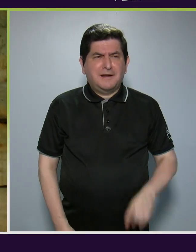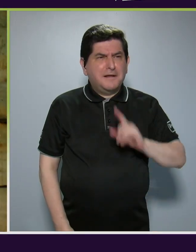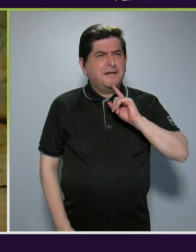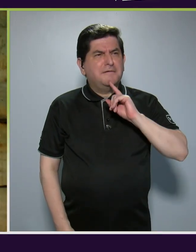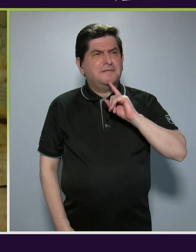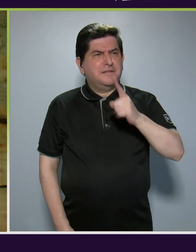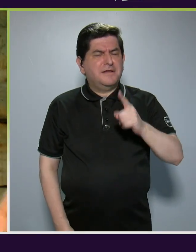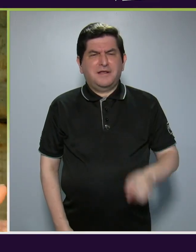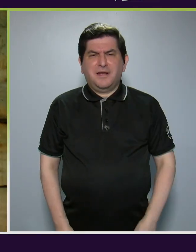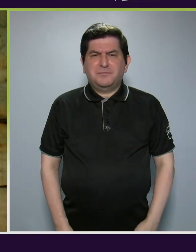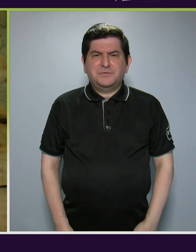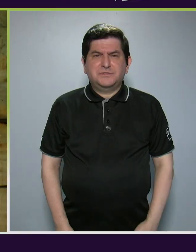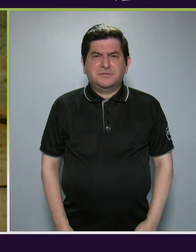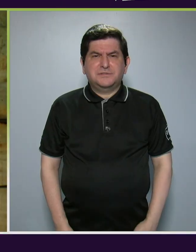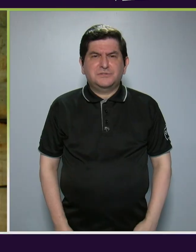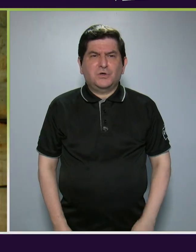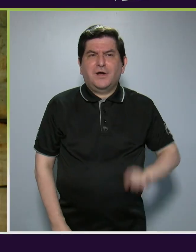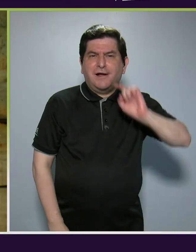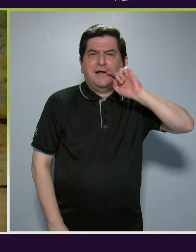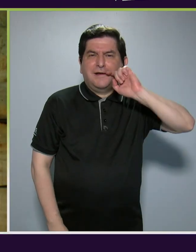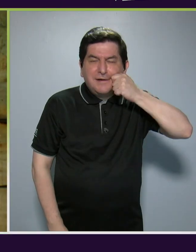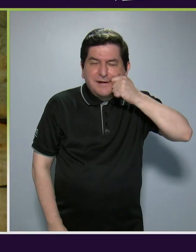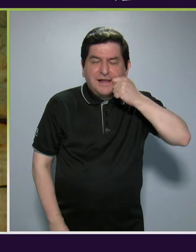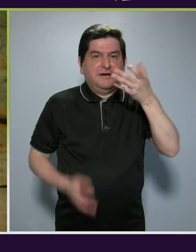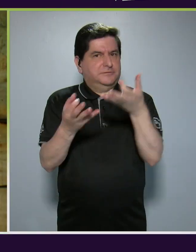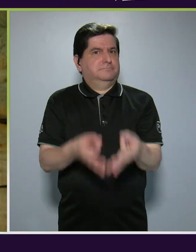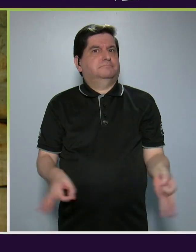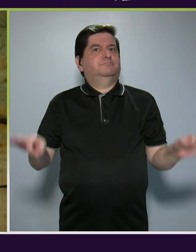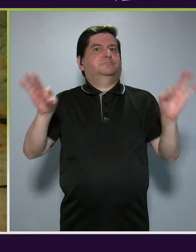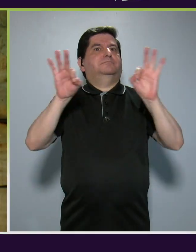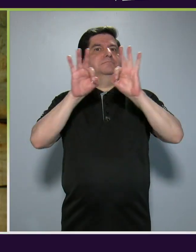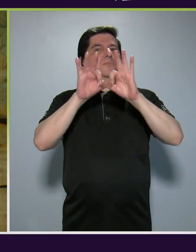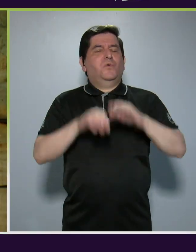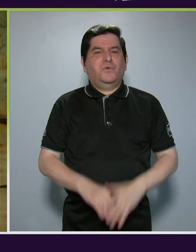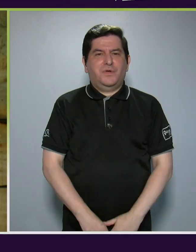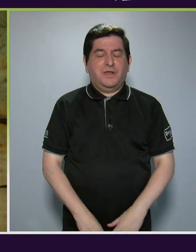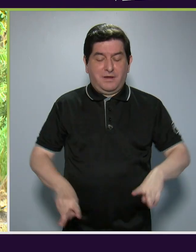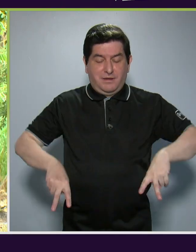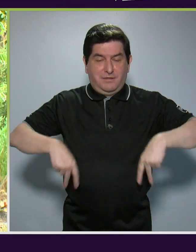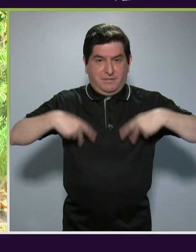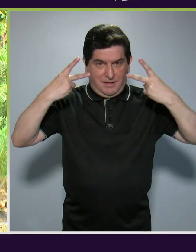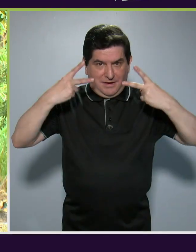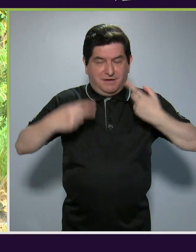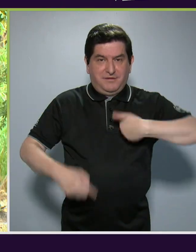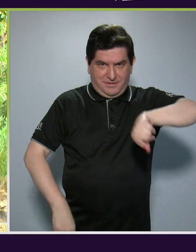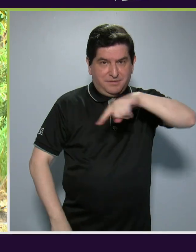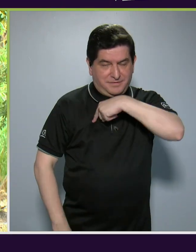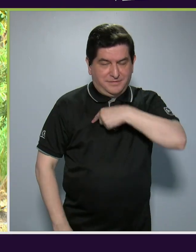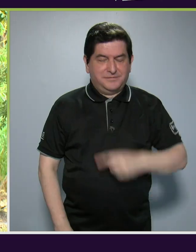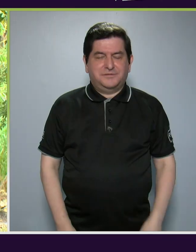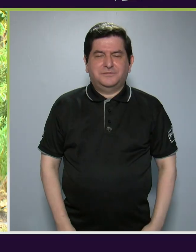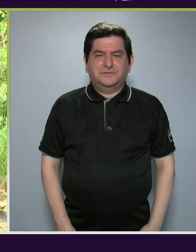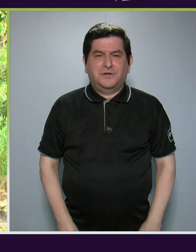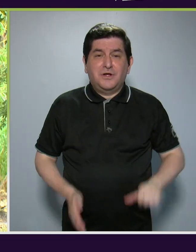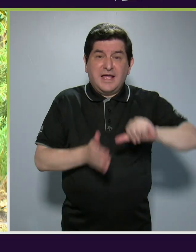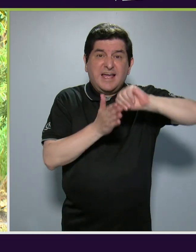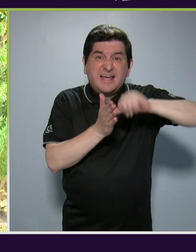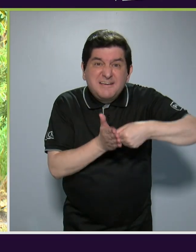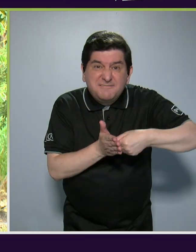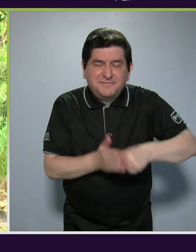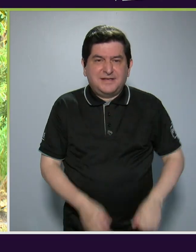son tips, ¿verdad? Tips muy importantes para nuestra vida. Insisto, ¿cómo